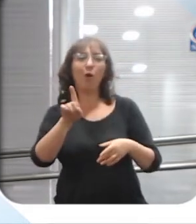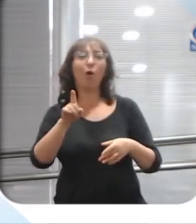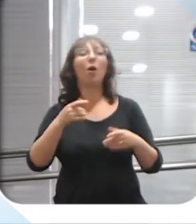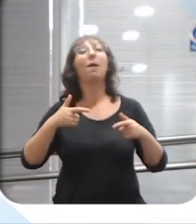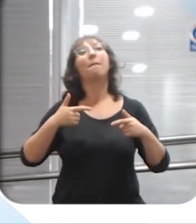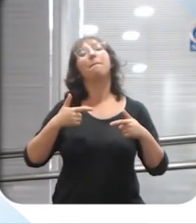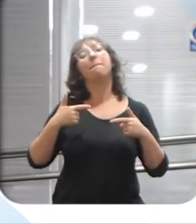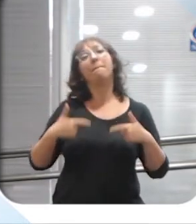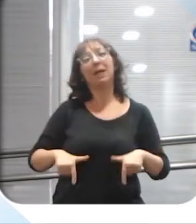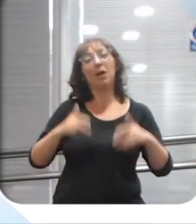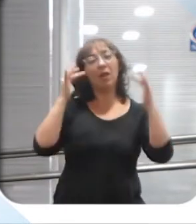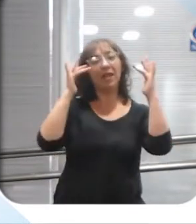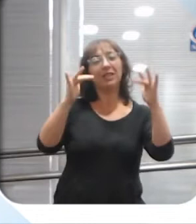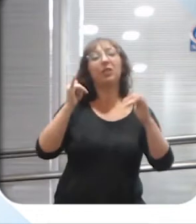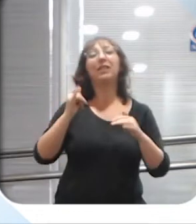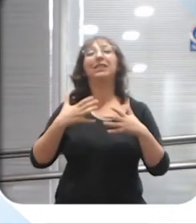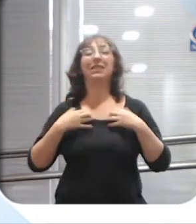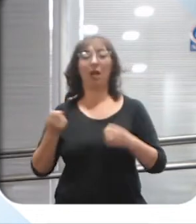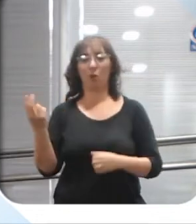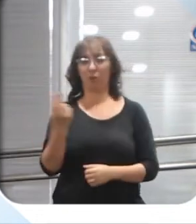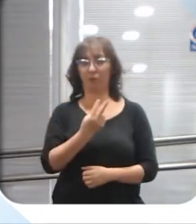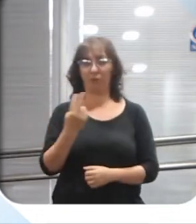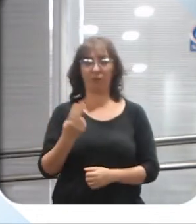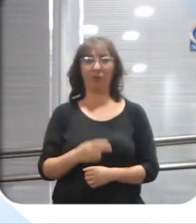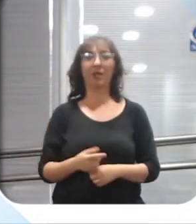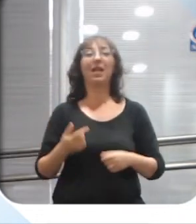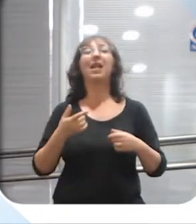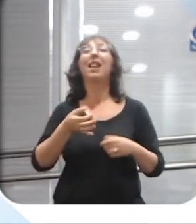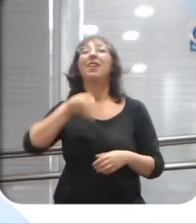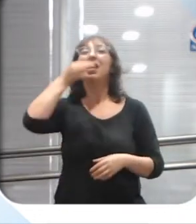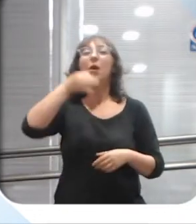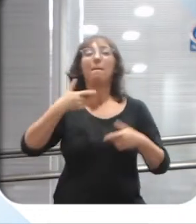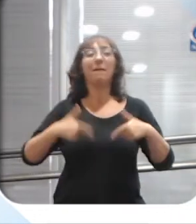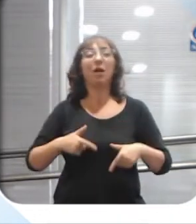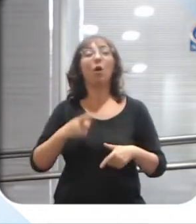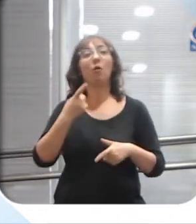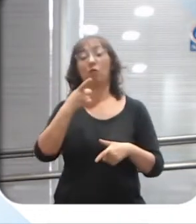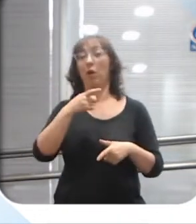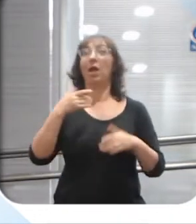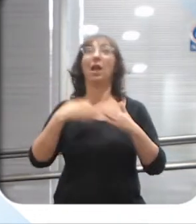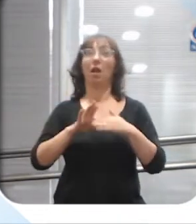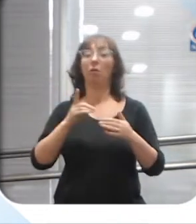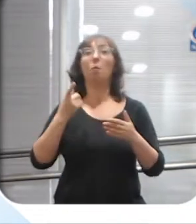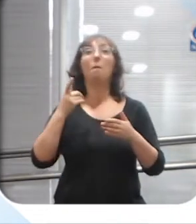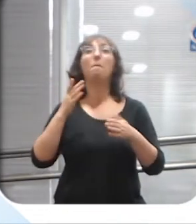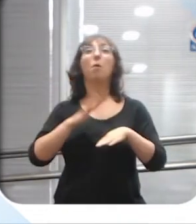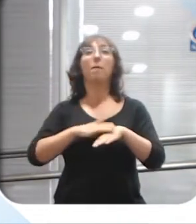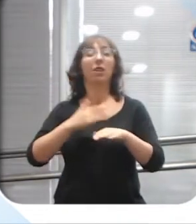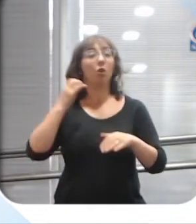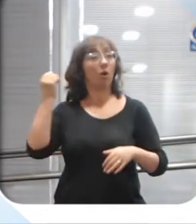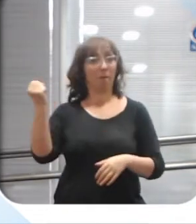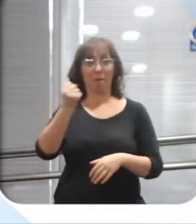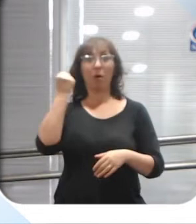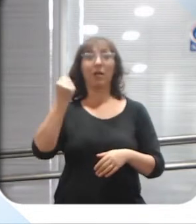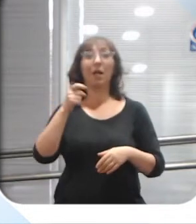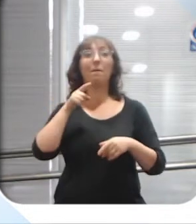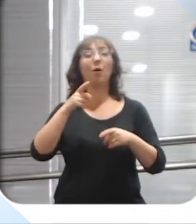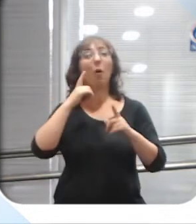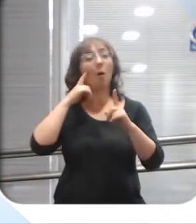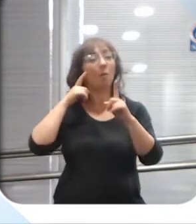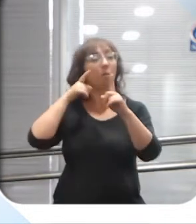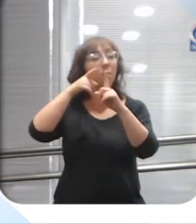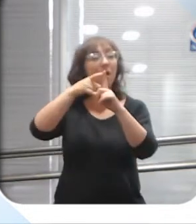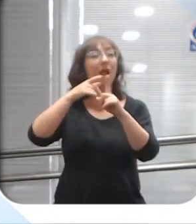Ministerio de Educación y al Ministerio de Salud. La declaratoria ministerial fue un acontecimiento muy importante porque esto lo que marcó fue como las perspectivas y